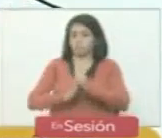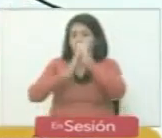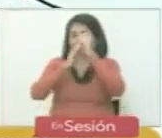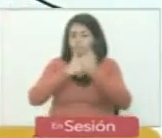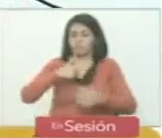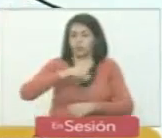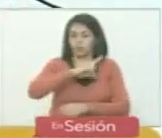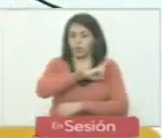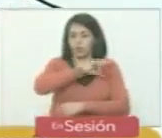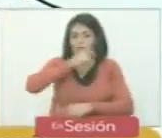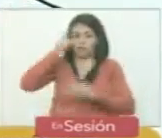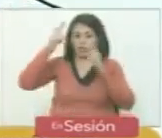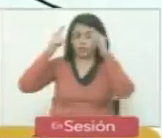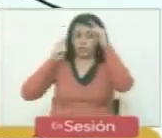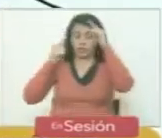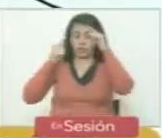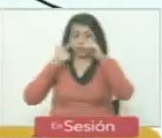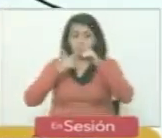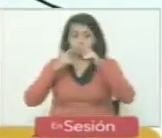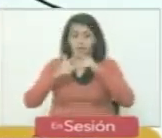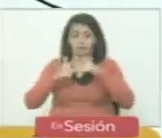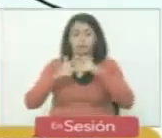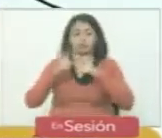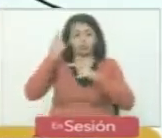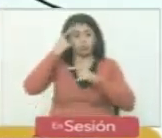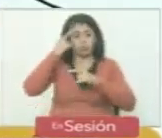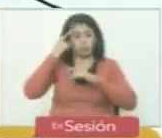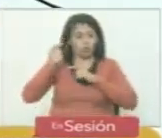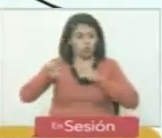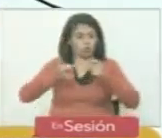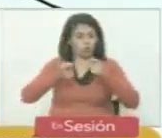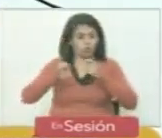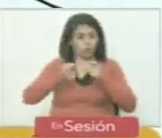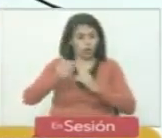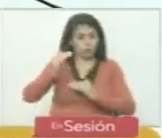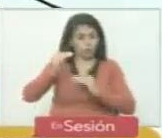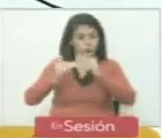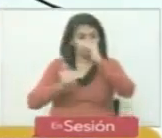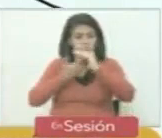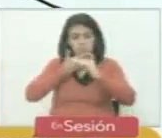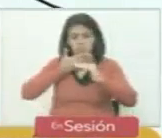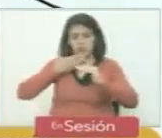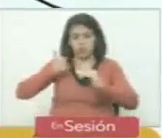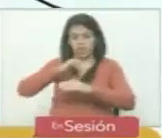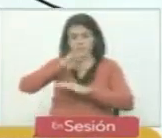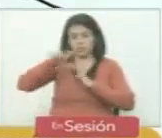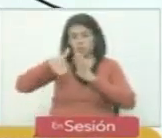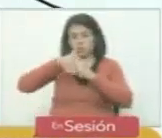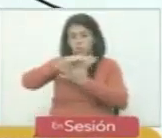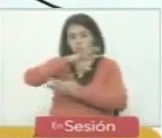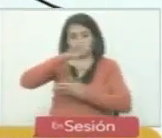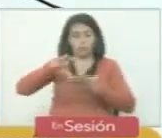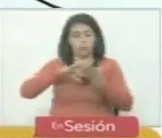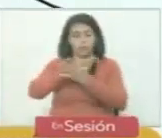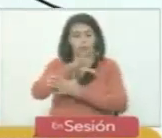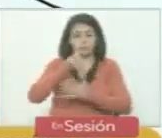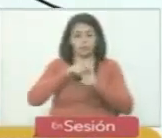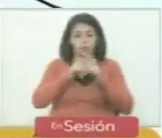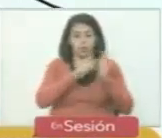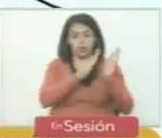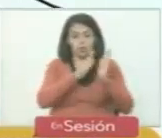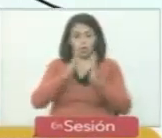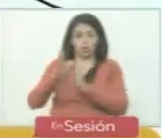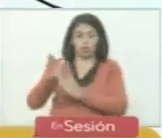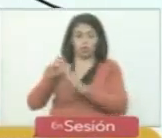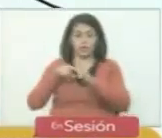nuestro comandante Hugo Chávez, se supo superar todos estos embates en materia de